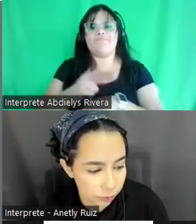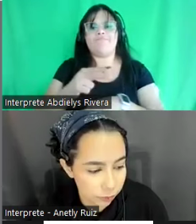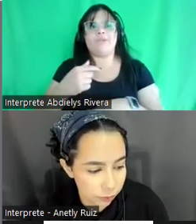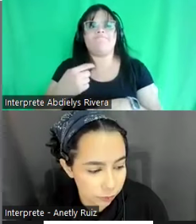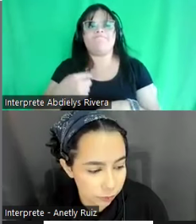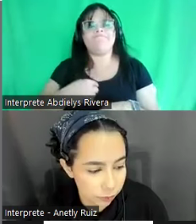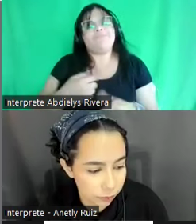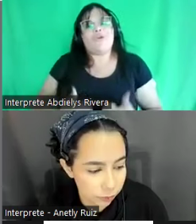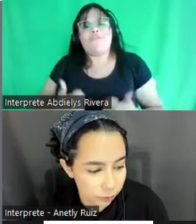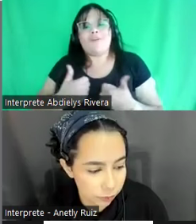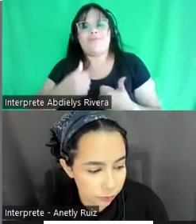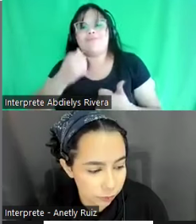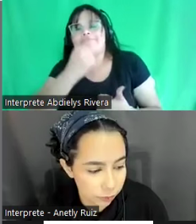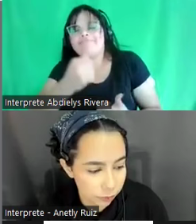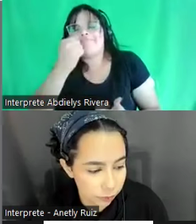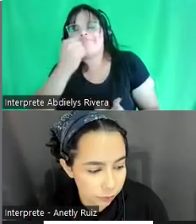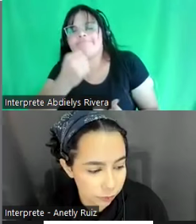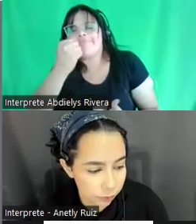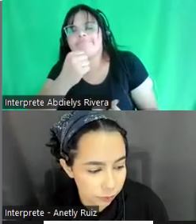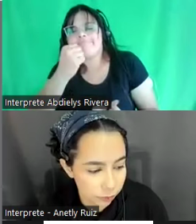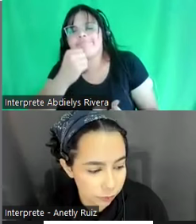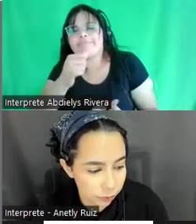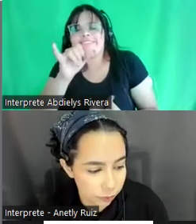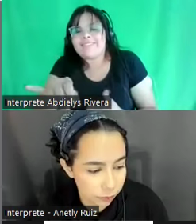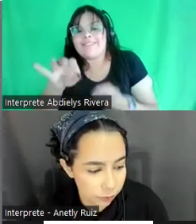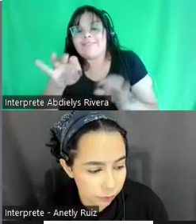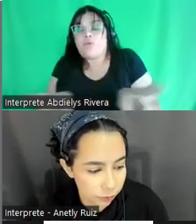días. Así es que eso es súper importante. Gracias, doctora.